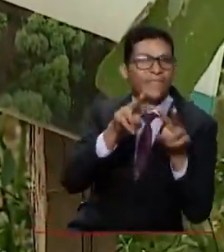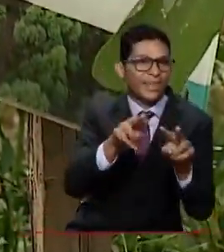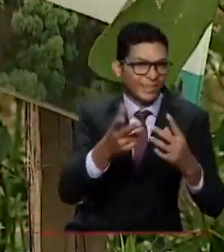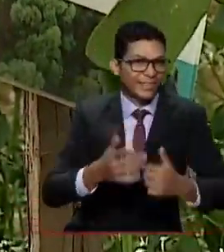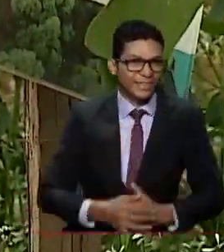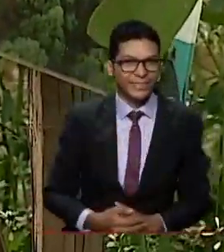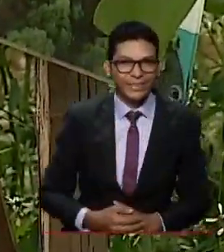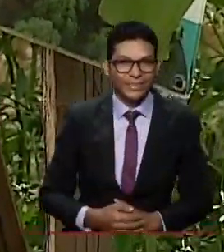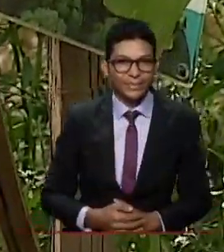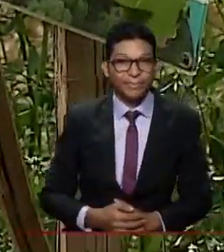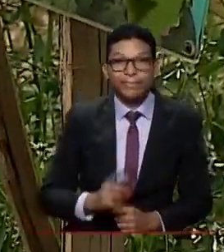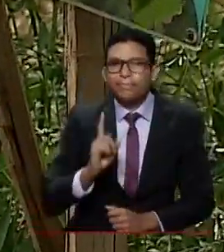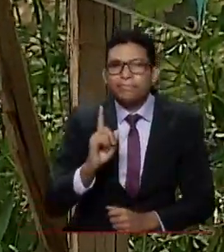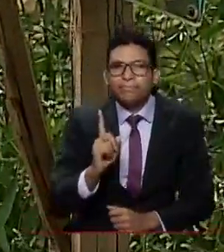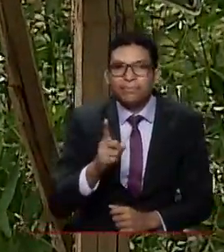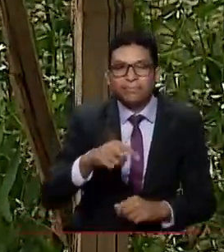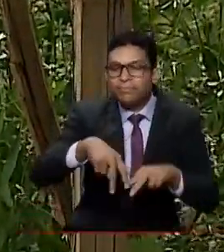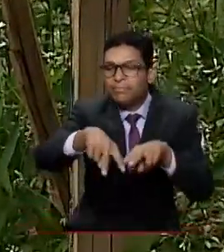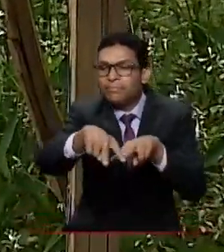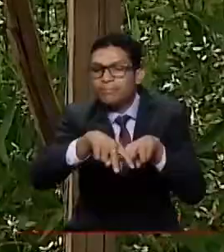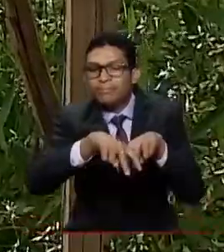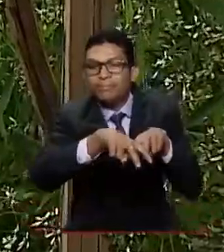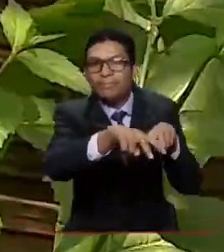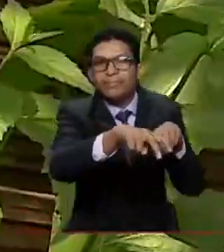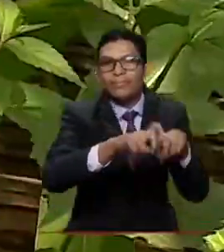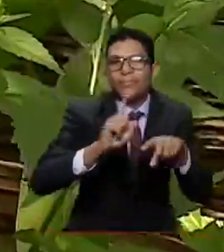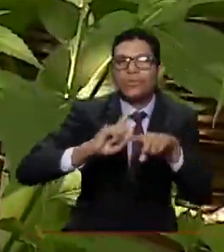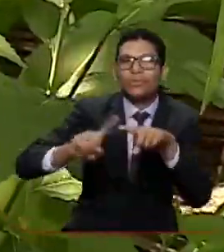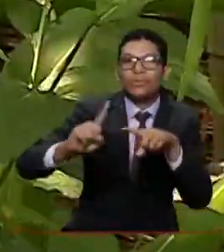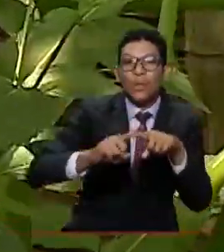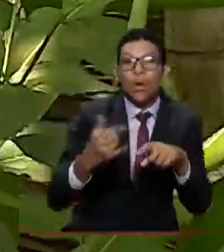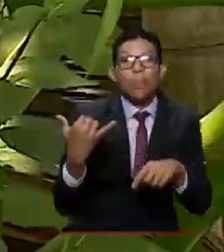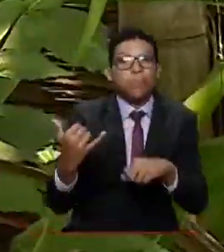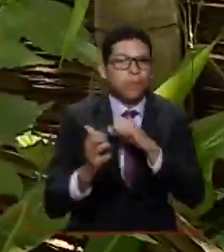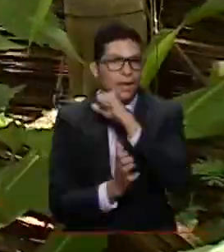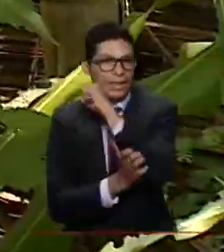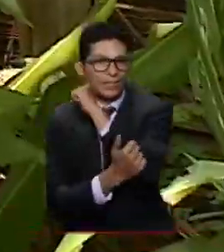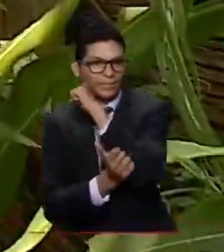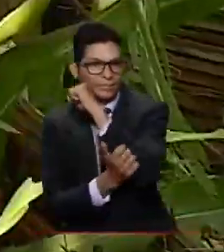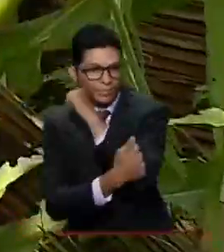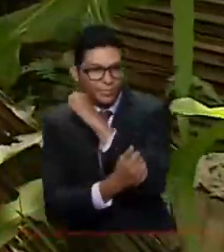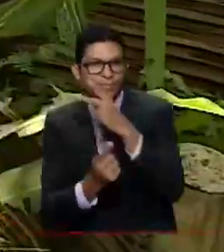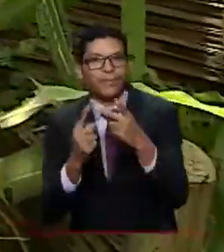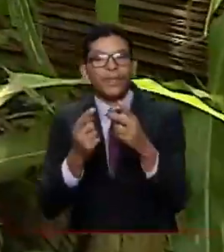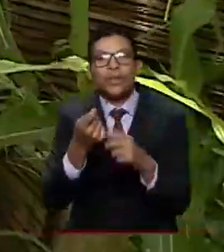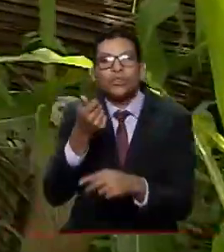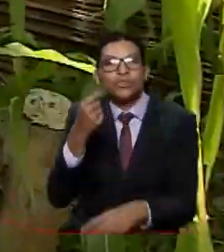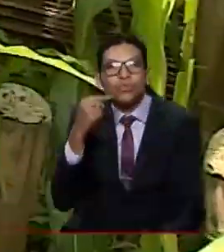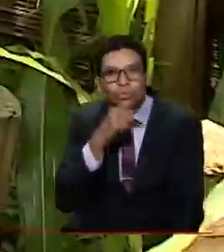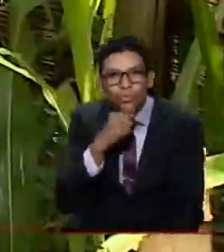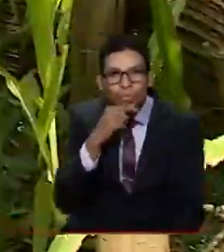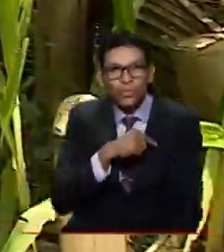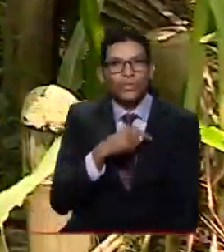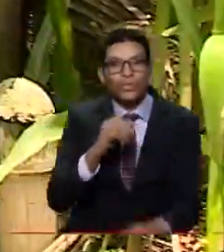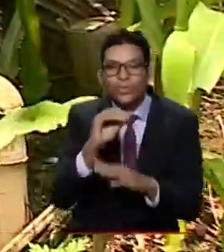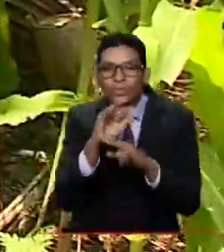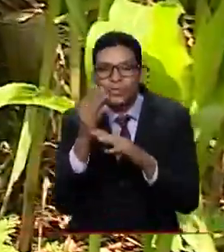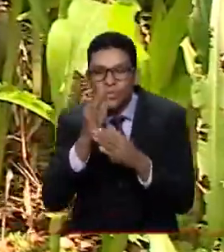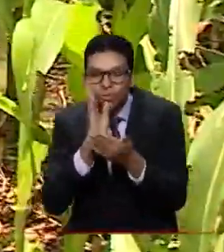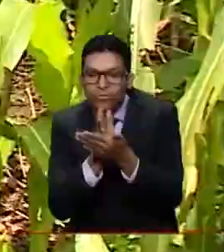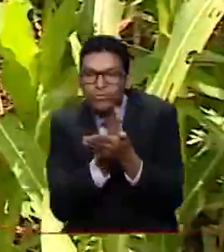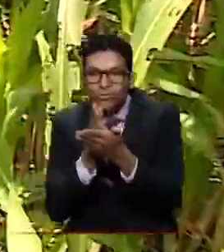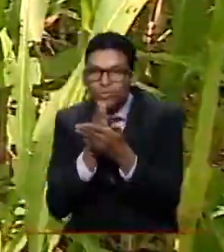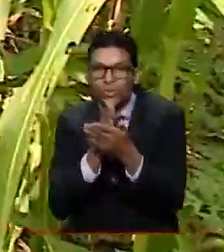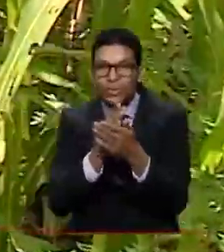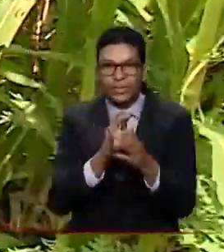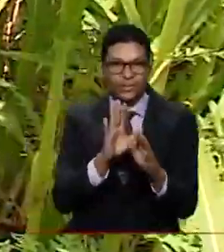significa que esta huerta tiene diferentes tipos de cultivos. Tenemos maíz, hemos tenido frijol, hemos tenido cimarrón, tomate y cherry. Lo